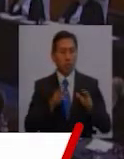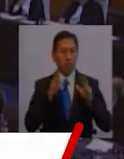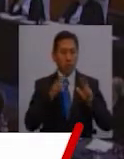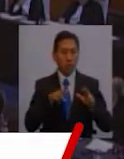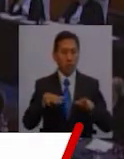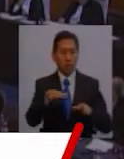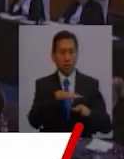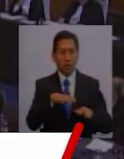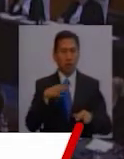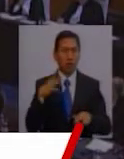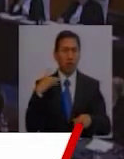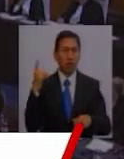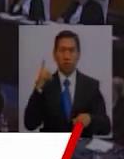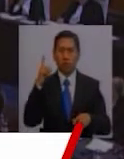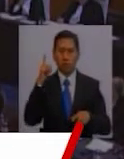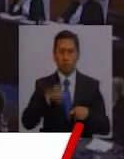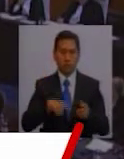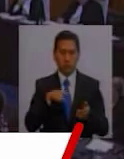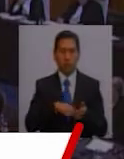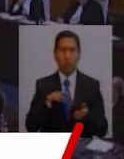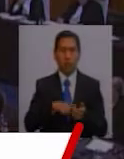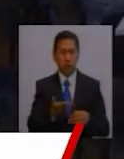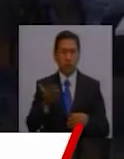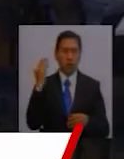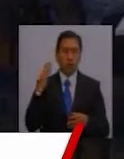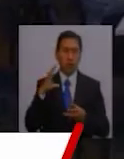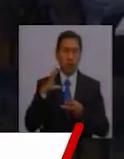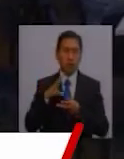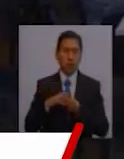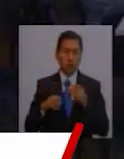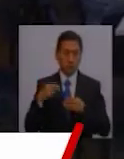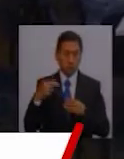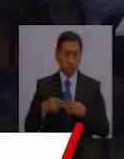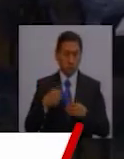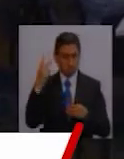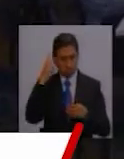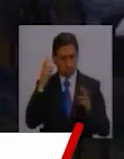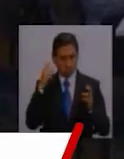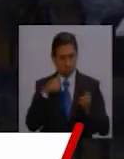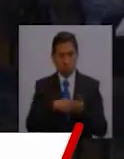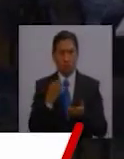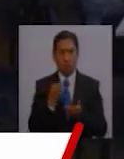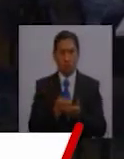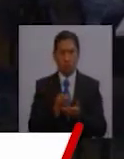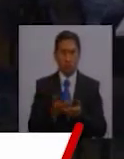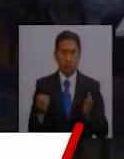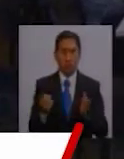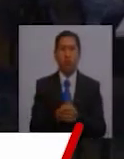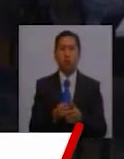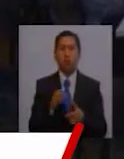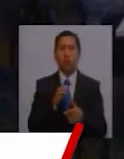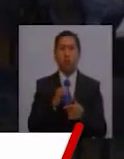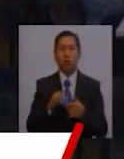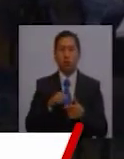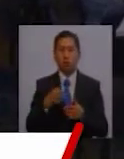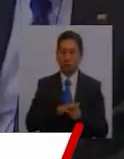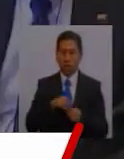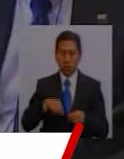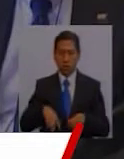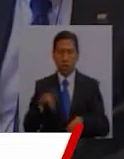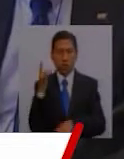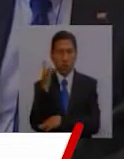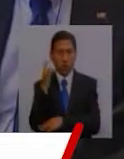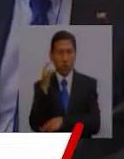Haya, aseguró que el Estado Plurinacional de Bolivia exige territorios que son únicamente chilenos e insiste